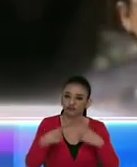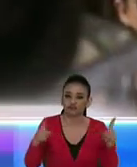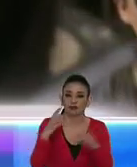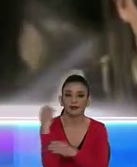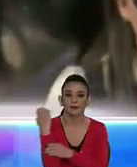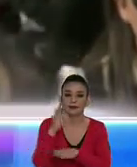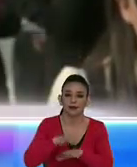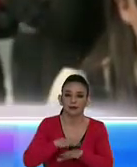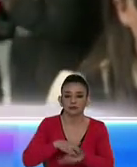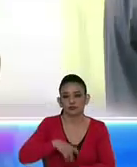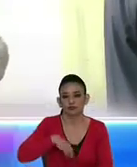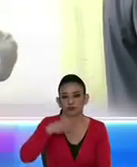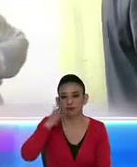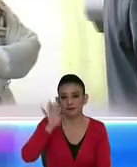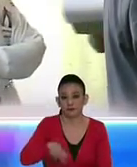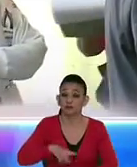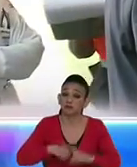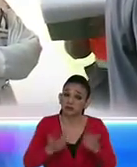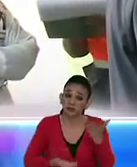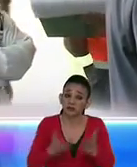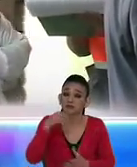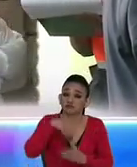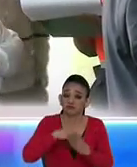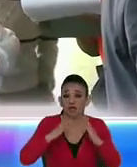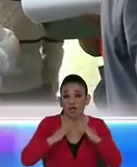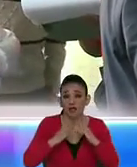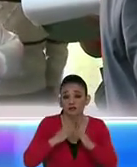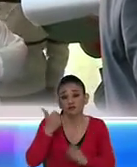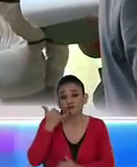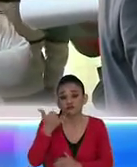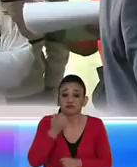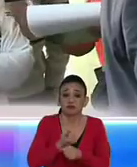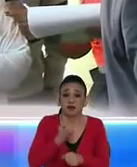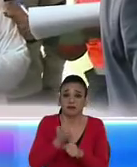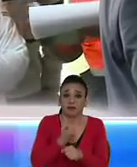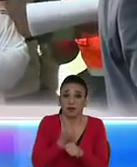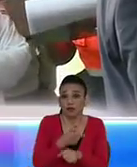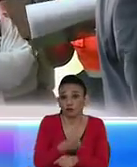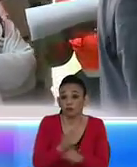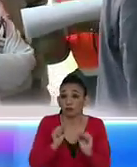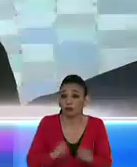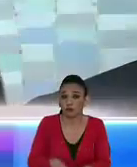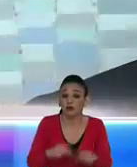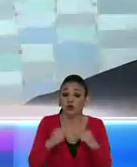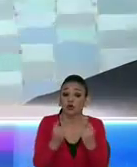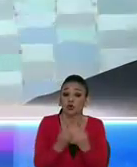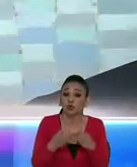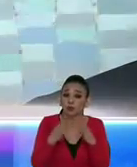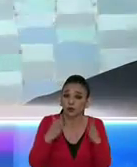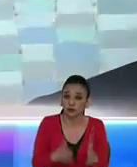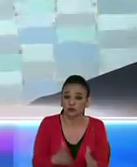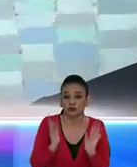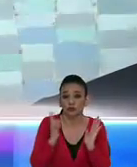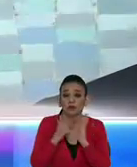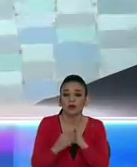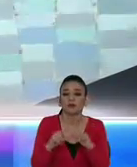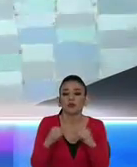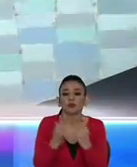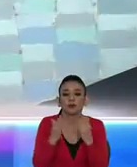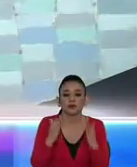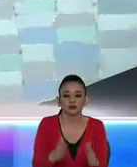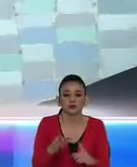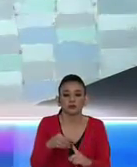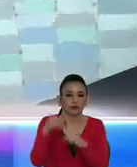ha dado la opción de teletrabajo a funcionarios pertenecientes a grupos vulnerables. Funcionarios que estén en grupo de riesgos,